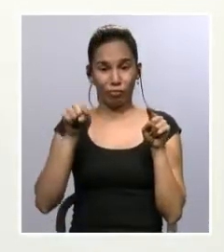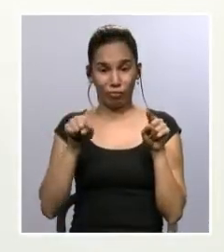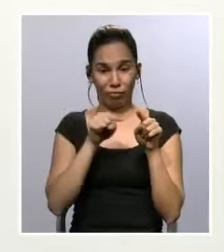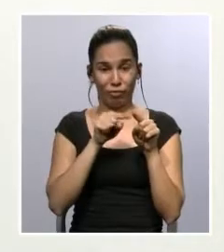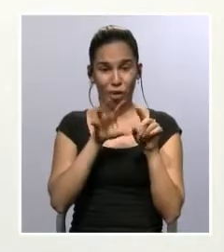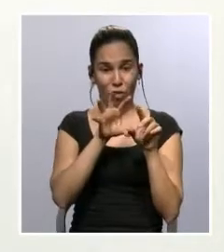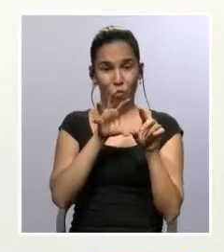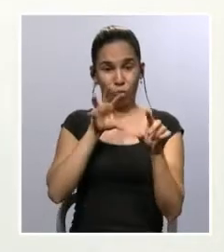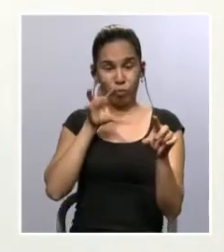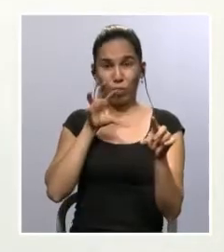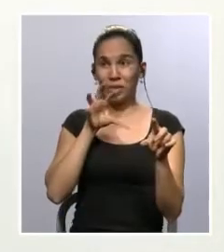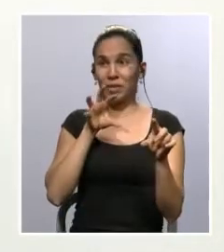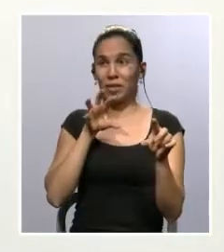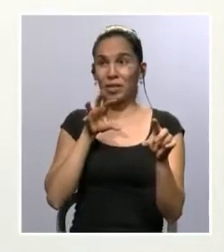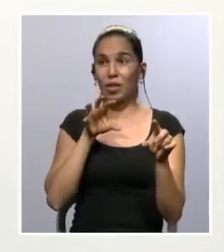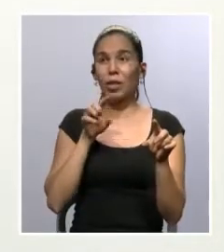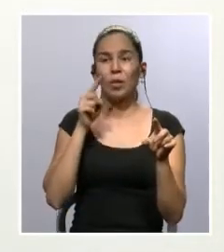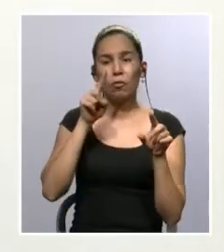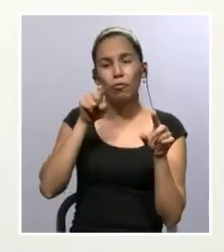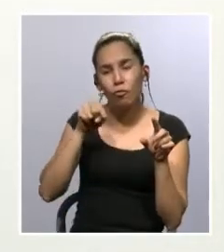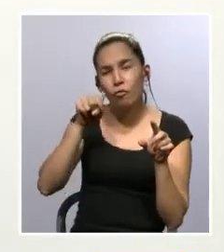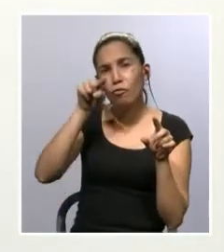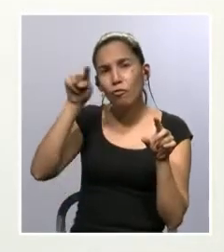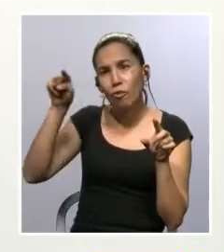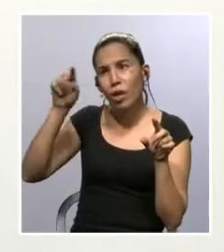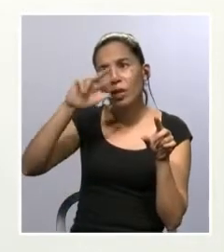es raíz cúbica del